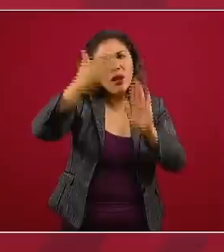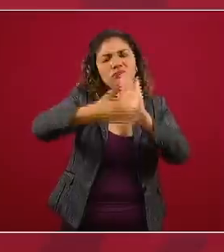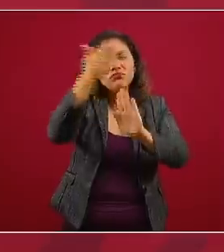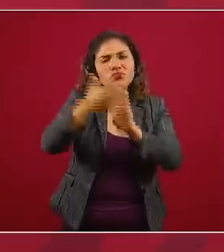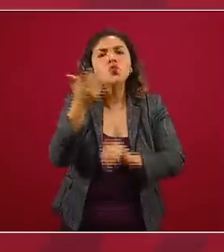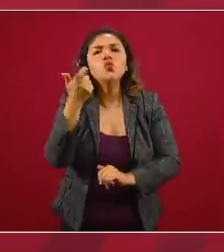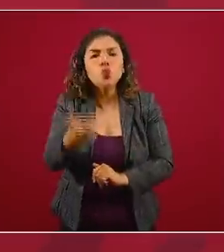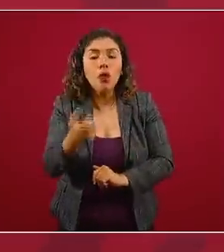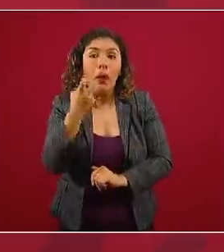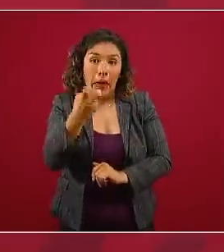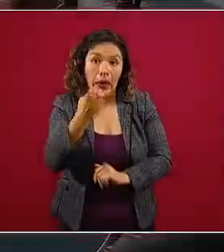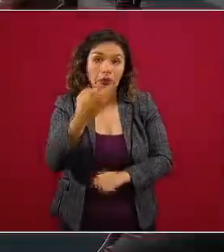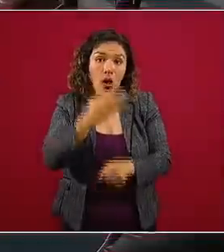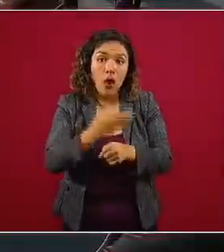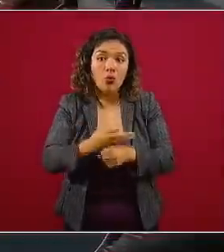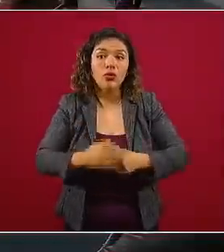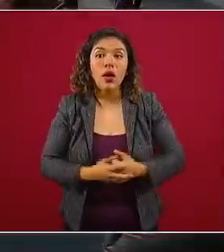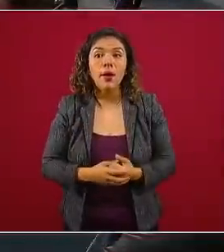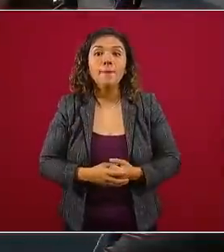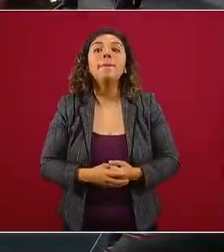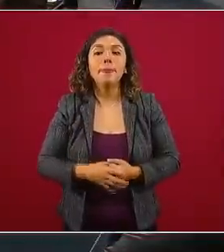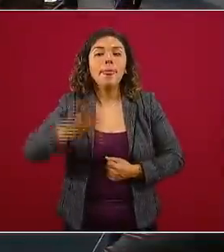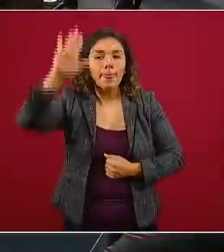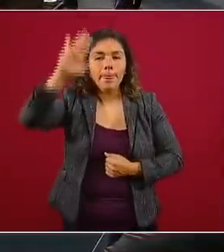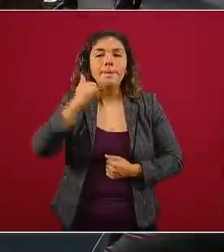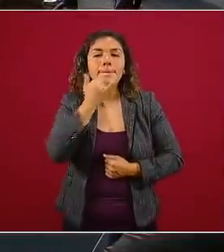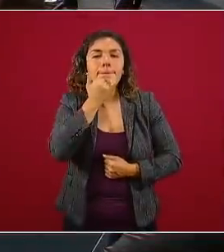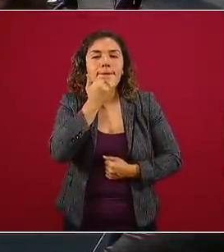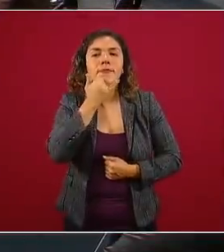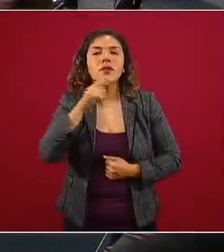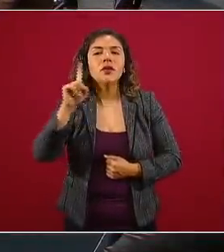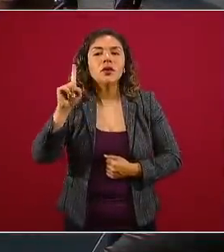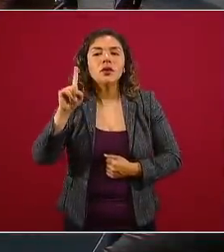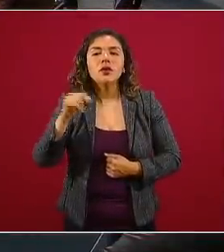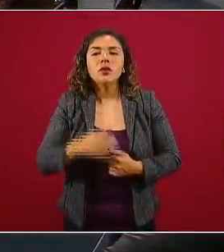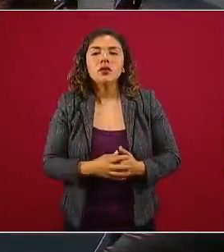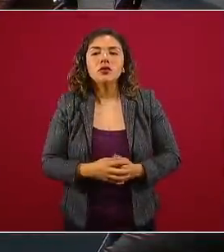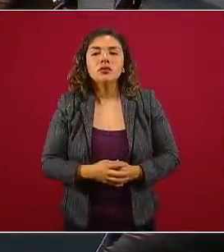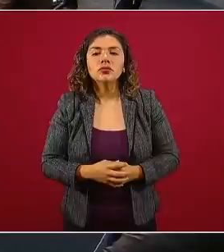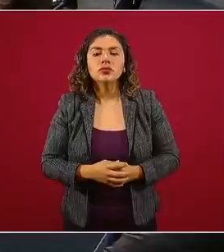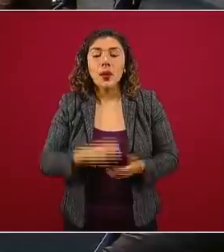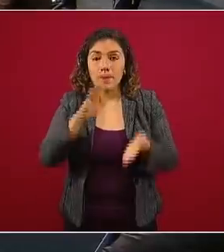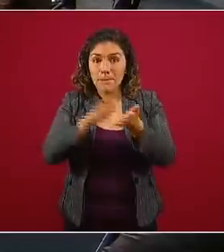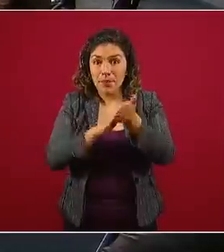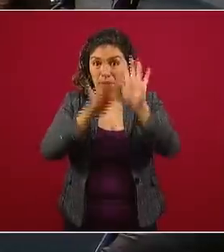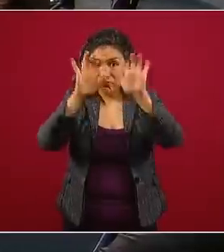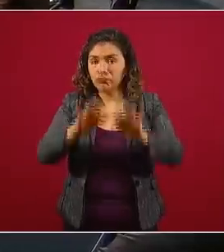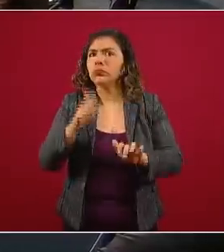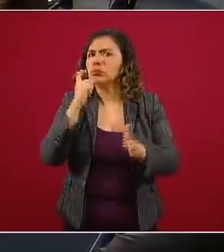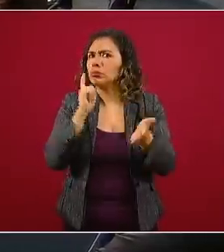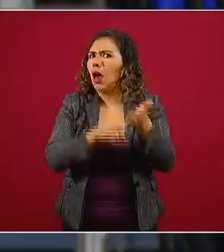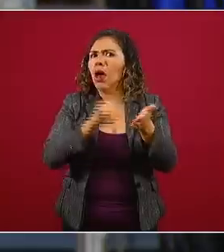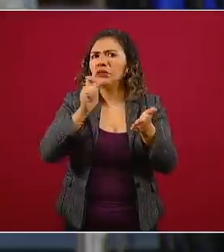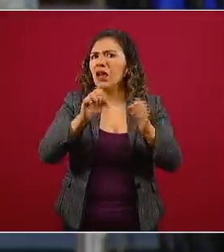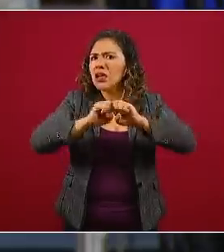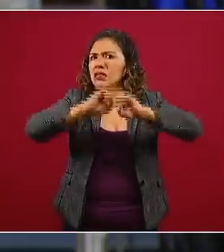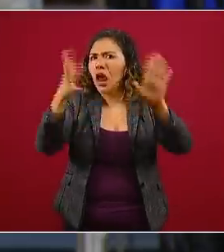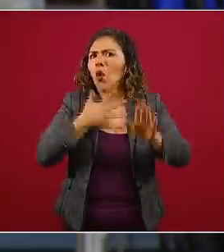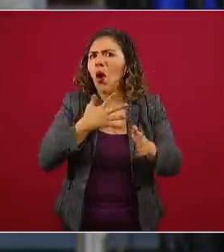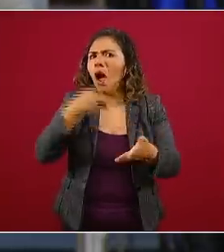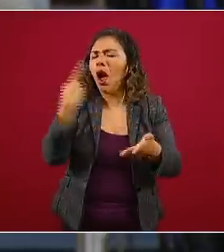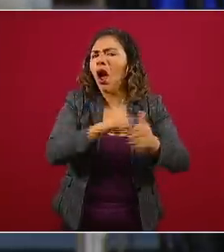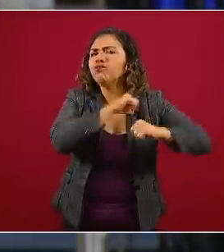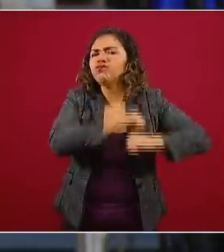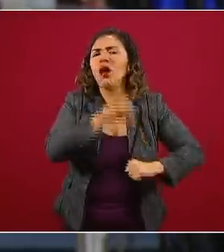etcétera veces lo que si se me permite un poquito doctor gatell este el documento es muy claro viene de la secretaría de salud ahí